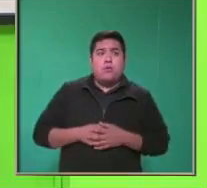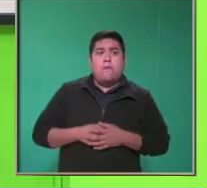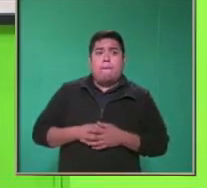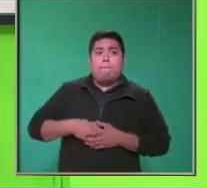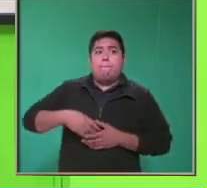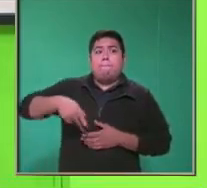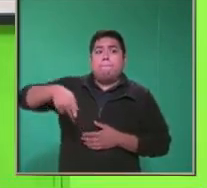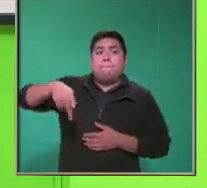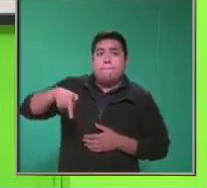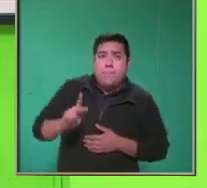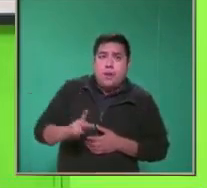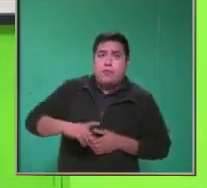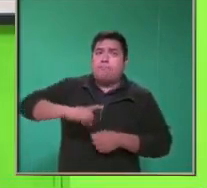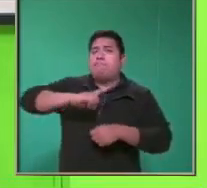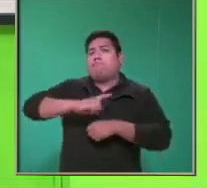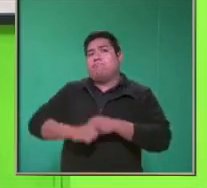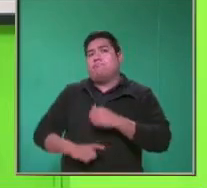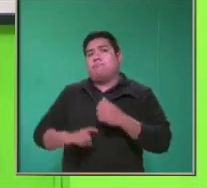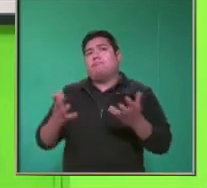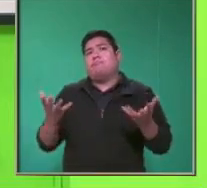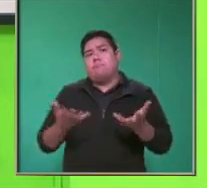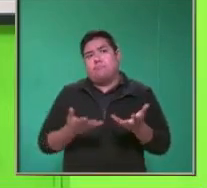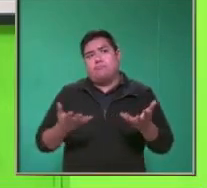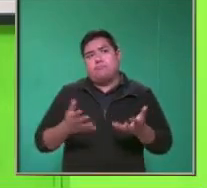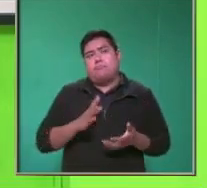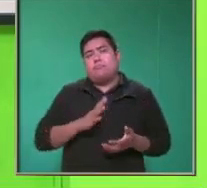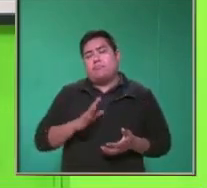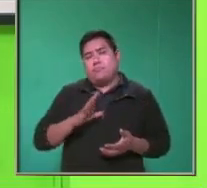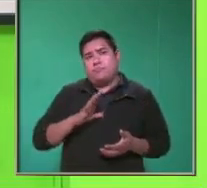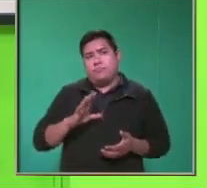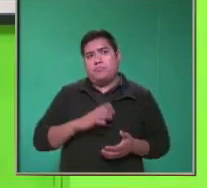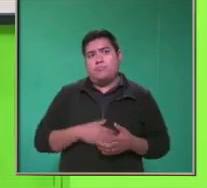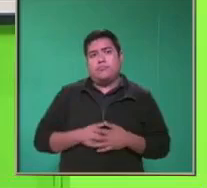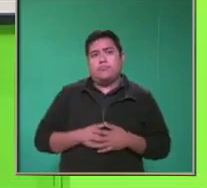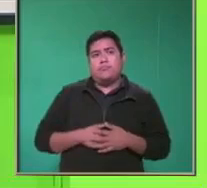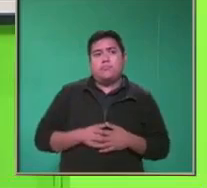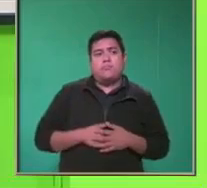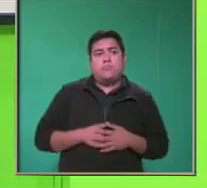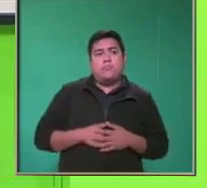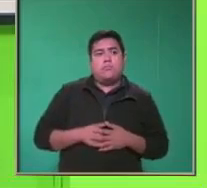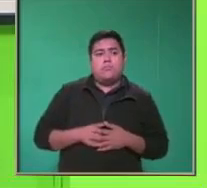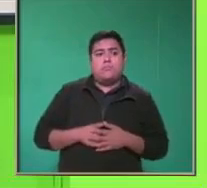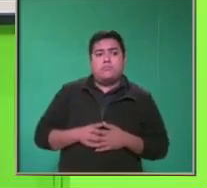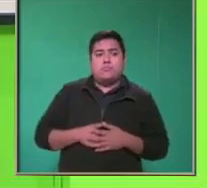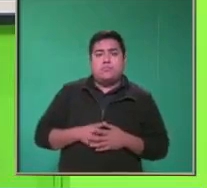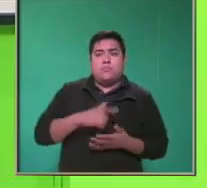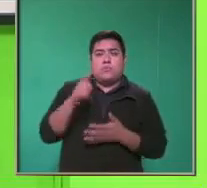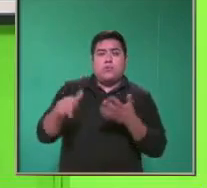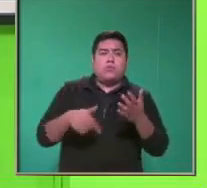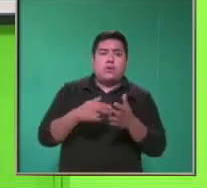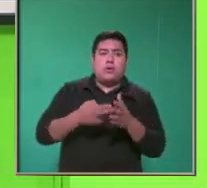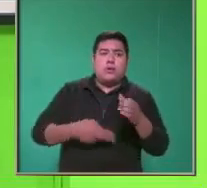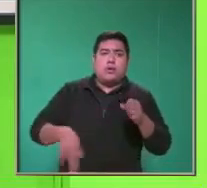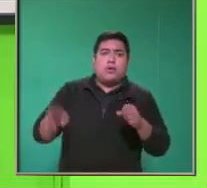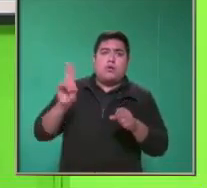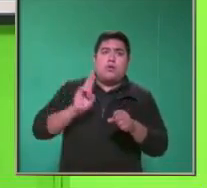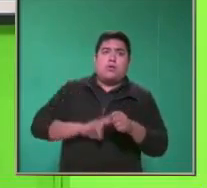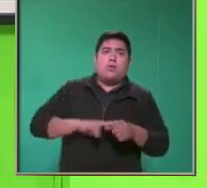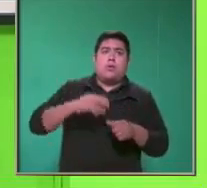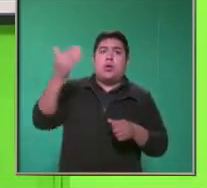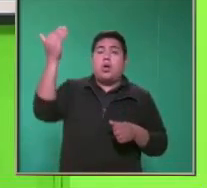siempre habrá alguna afectación. Entonces, conocer a cada región natural te